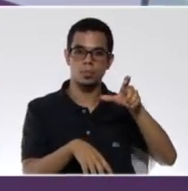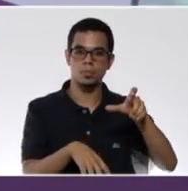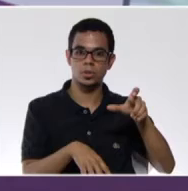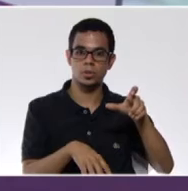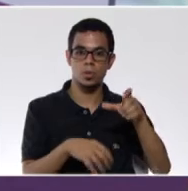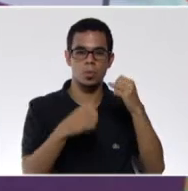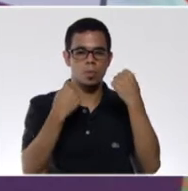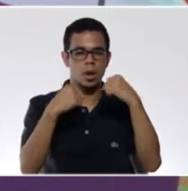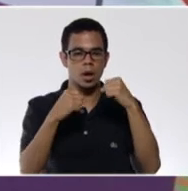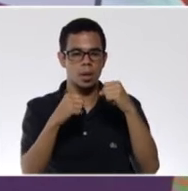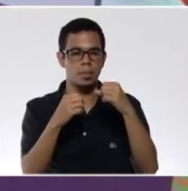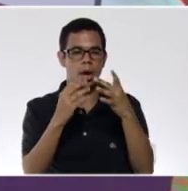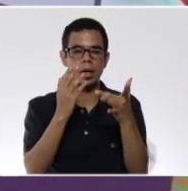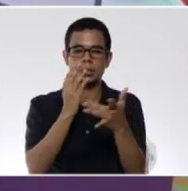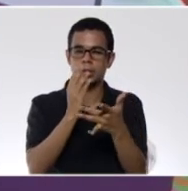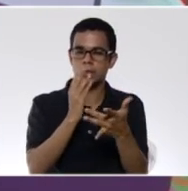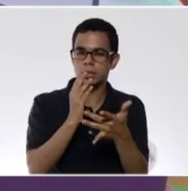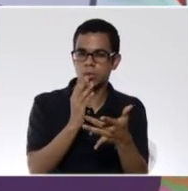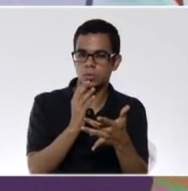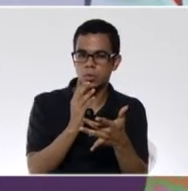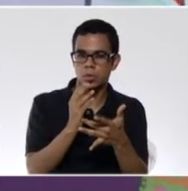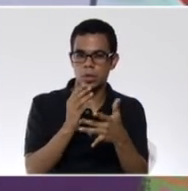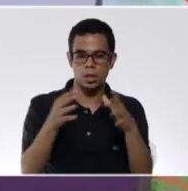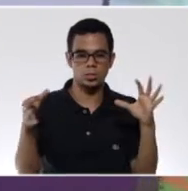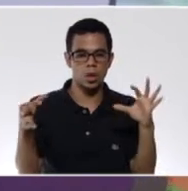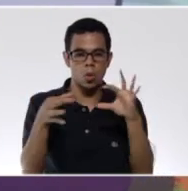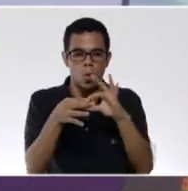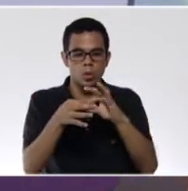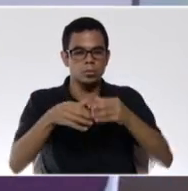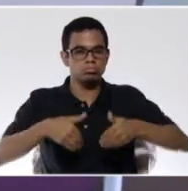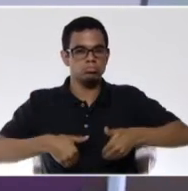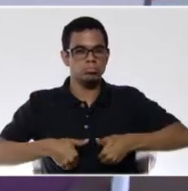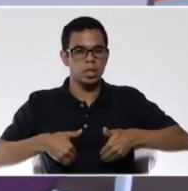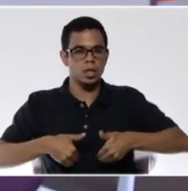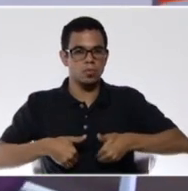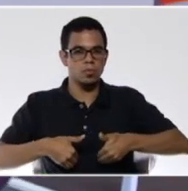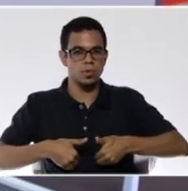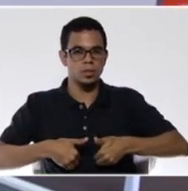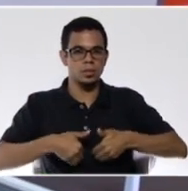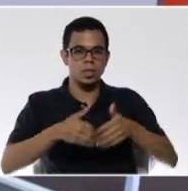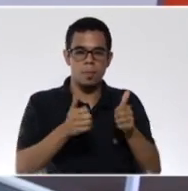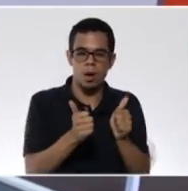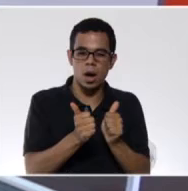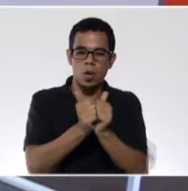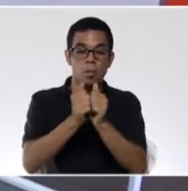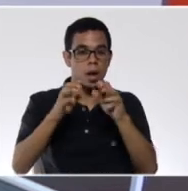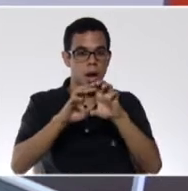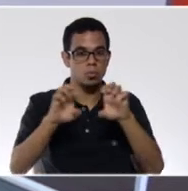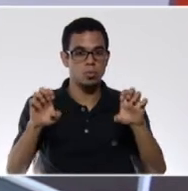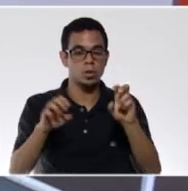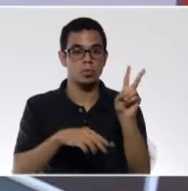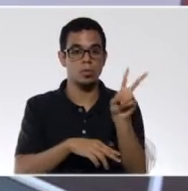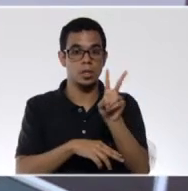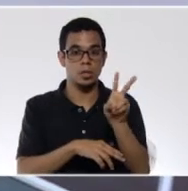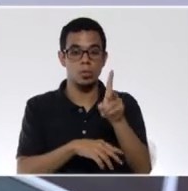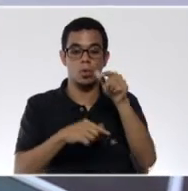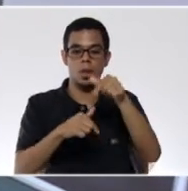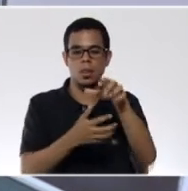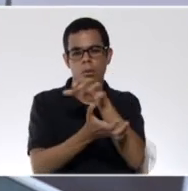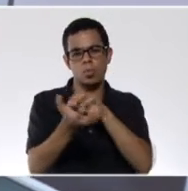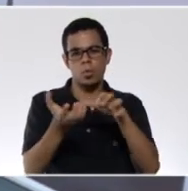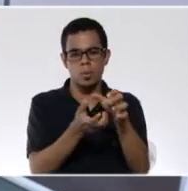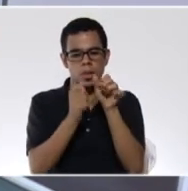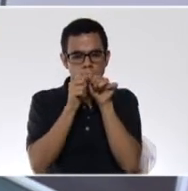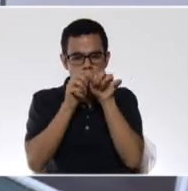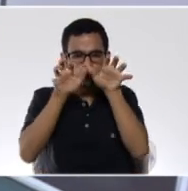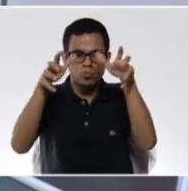como en el aspecto técnico, juntan esfuerzos para coadyuvar a la educación venezolana durante la situación pandémica por